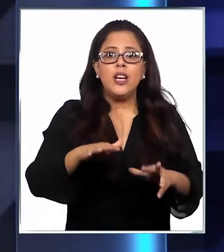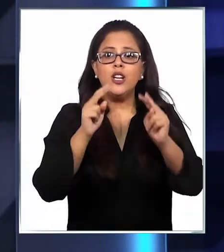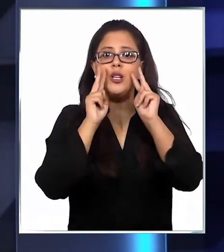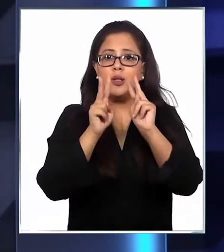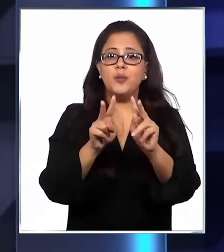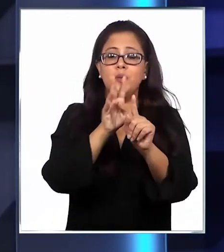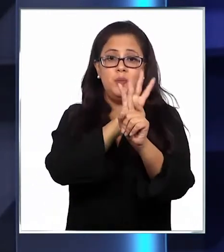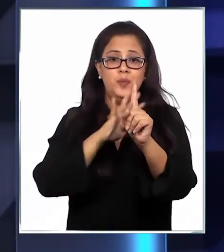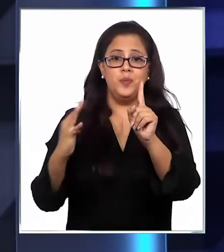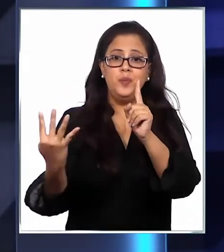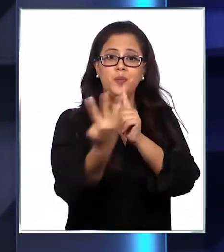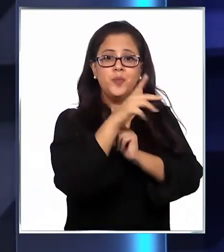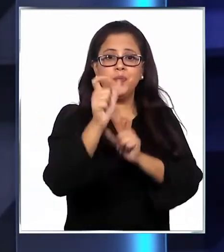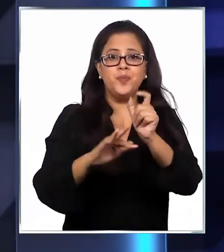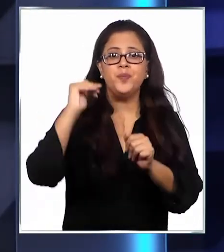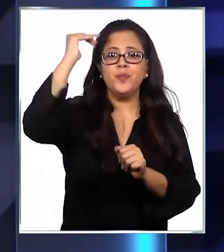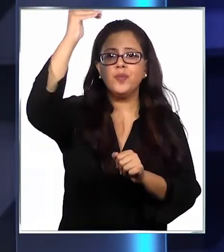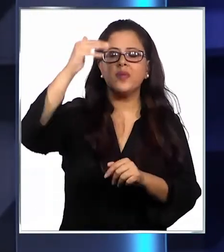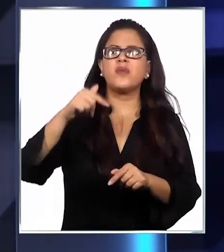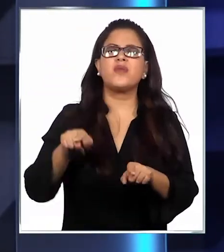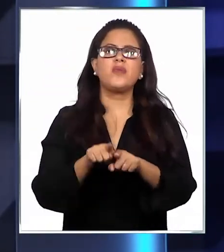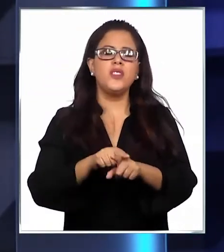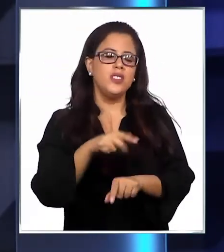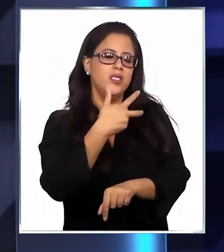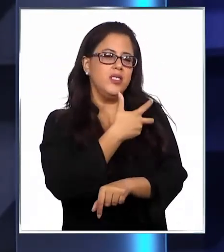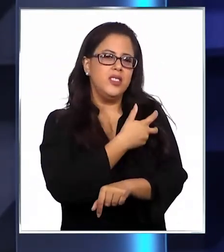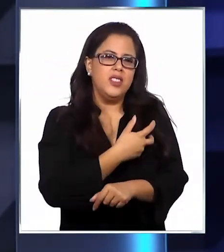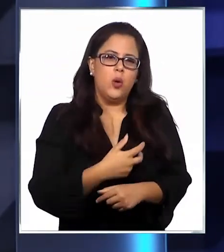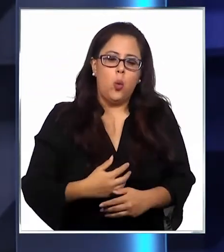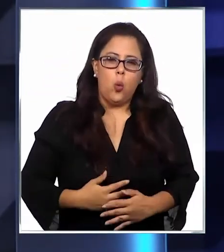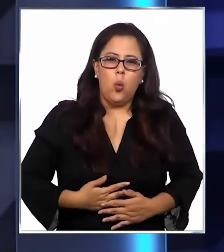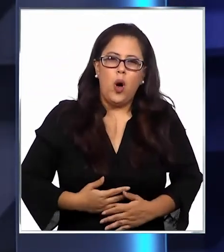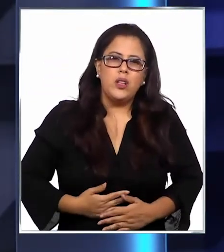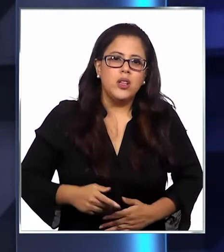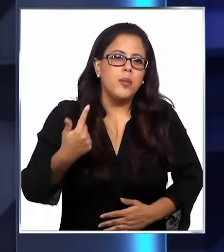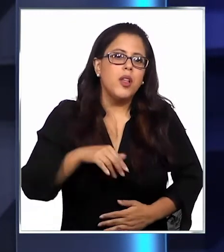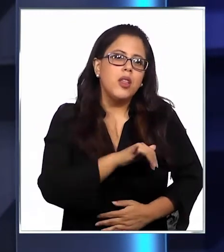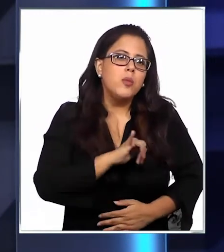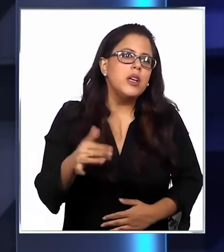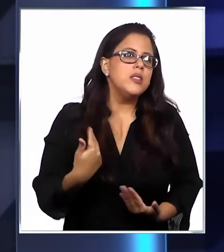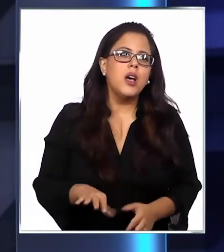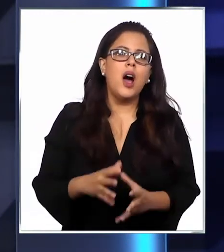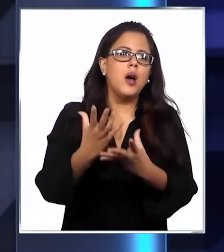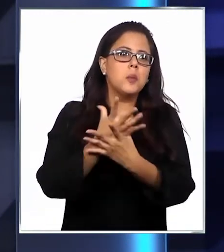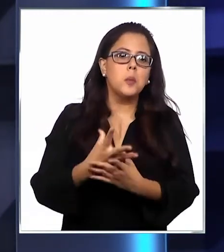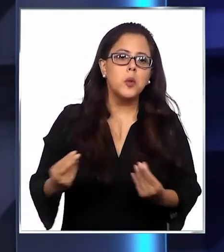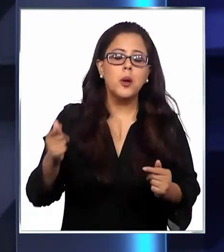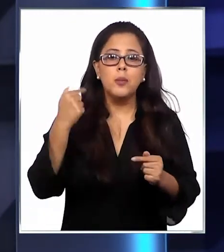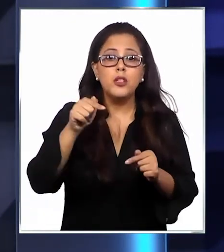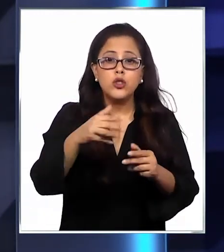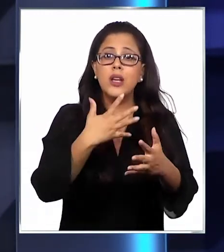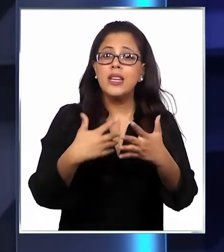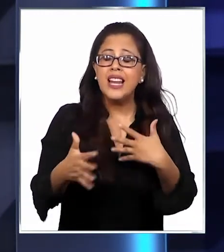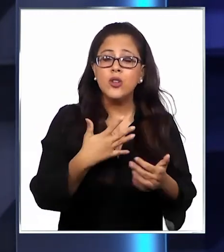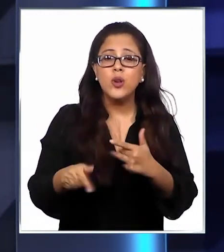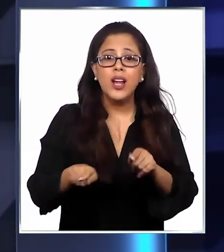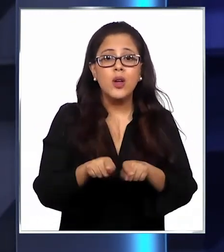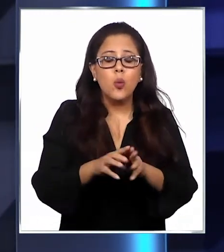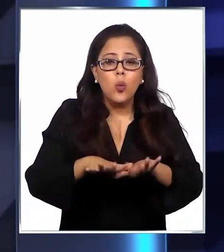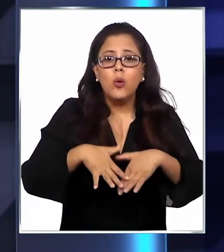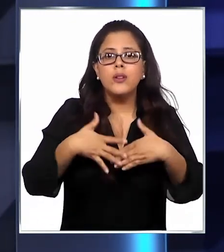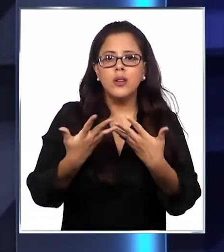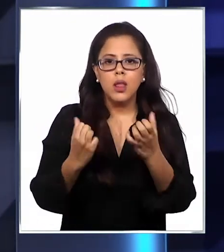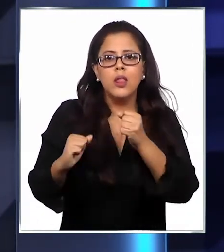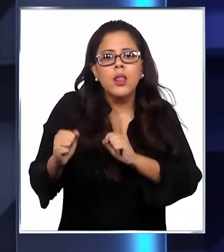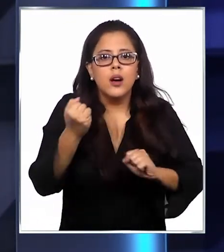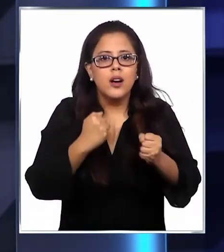ver en mi círculo cercano personas mayores que dicen, me dolió un poco la guatita, pero en realidad después se me pasó. Y yo creo que es natural sentir un poco de